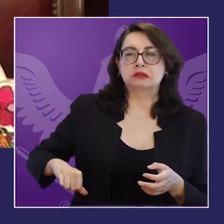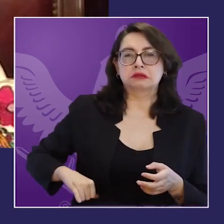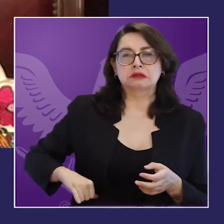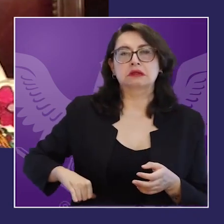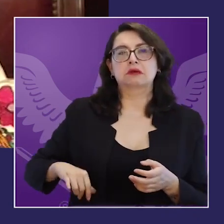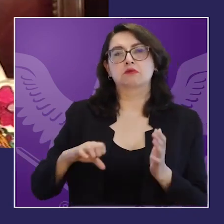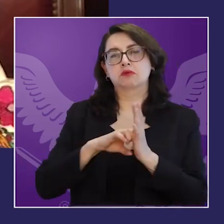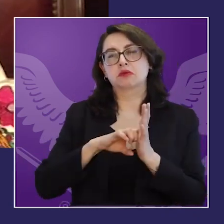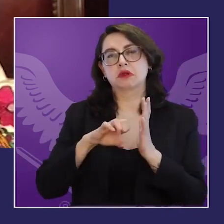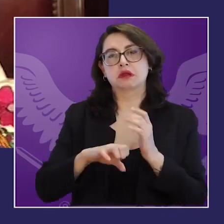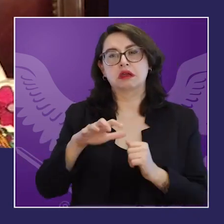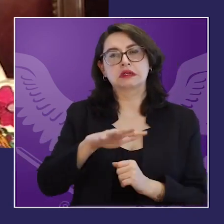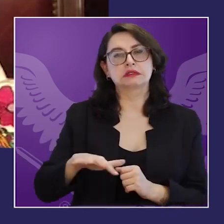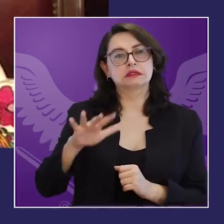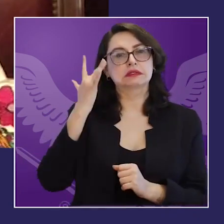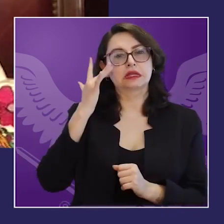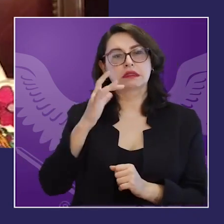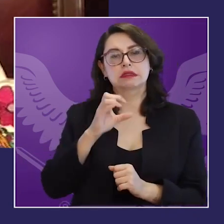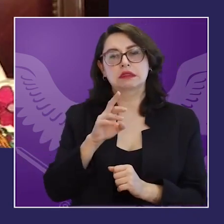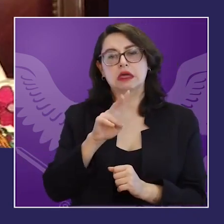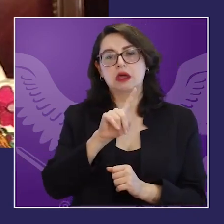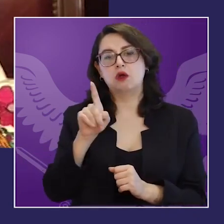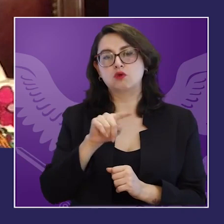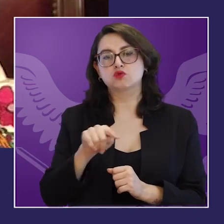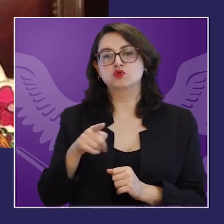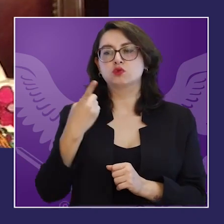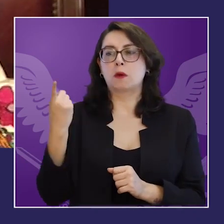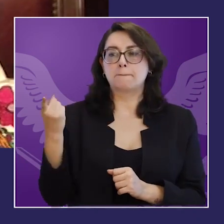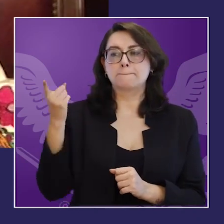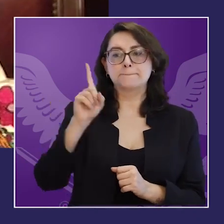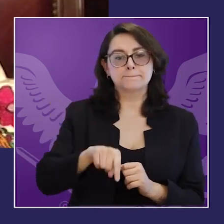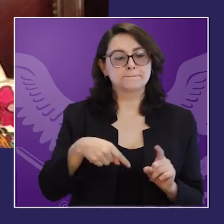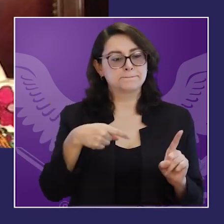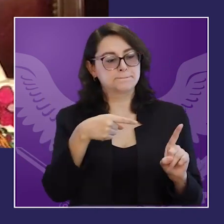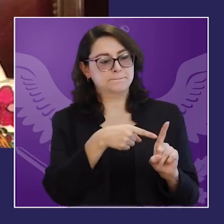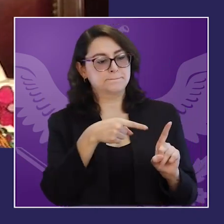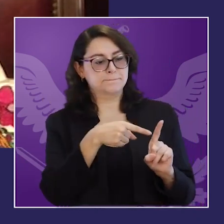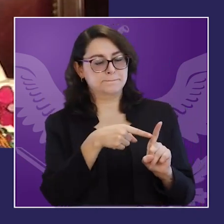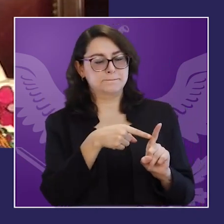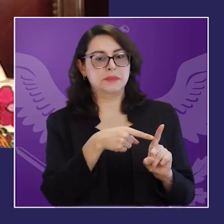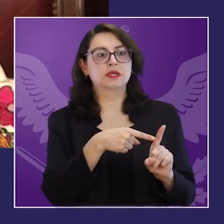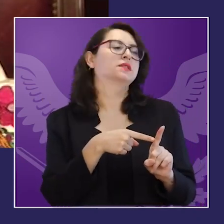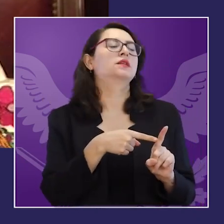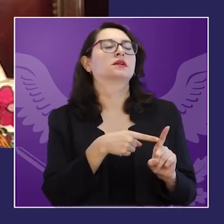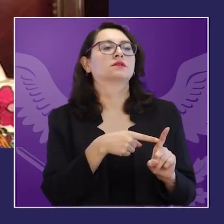provincia de Santa Cruz se ordenó al agresor, además de cuestiones